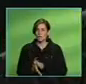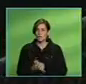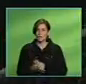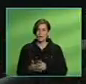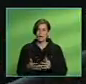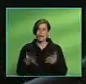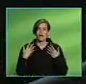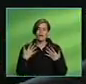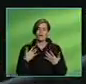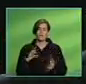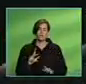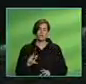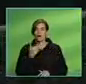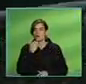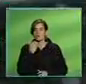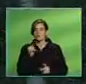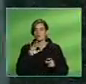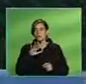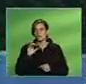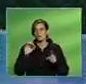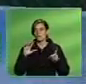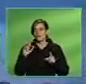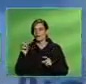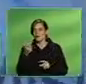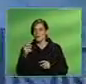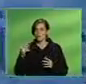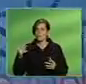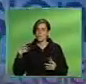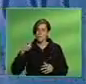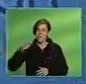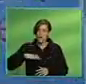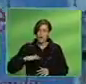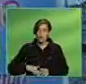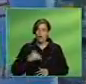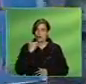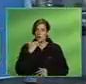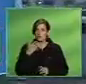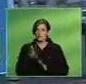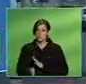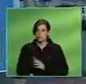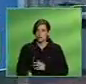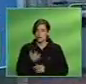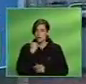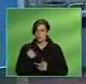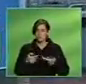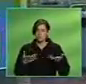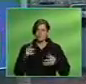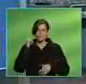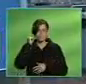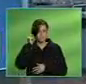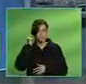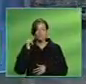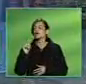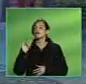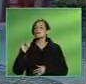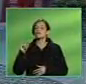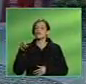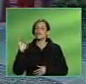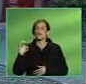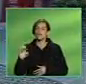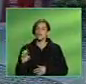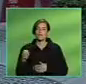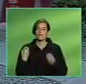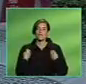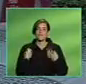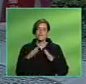calor hasta en 5 y 6 grados de temperatura. Entonces aquí vamos a hacer entrega a la señora Aide de su